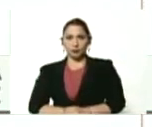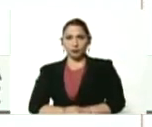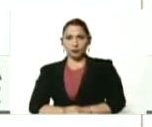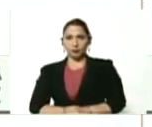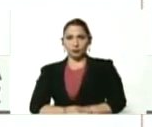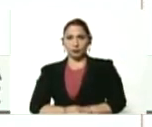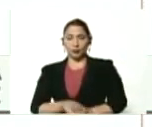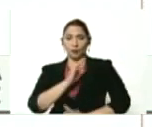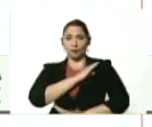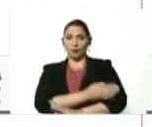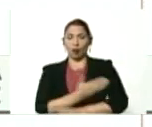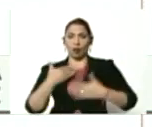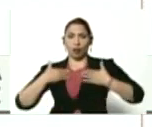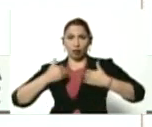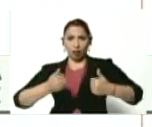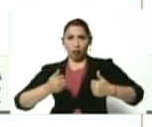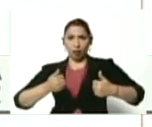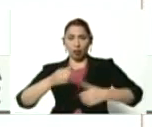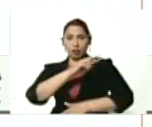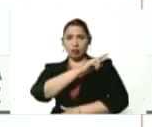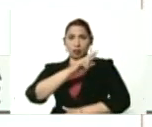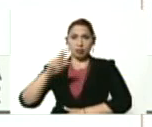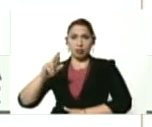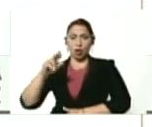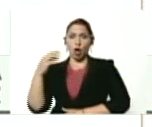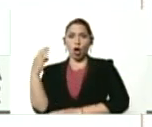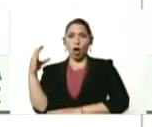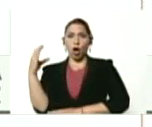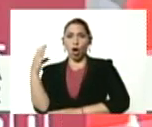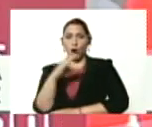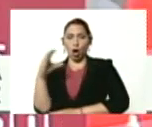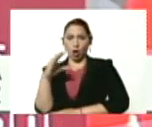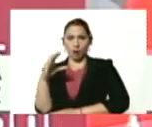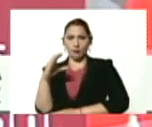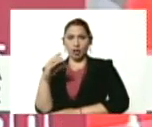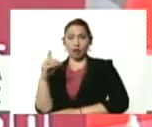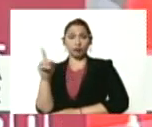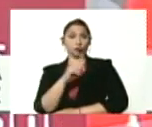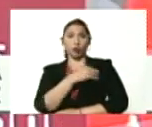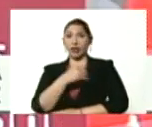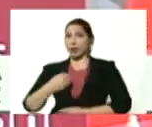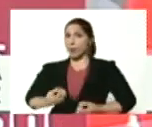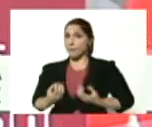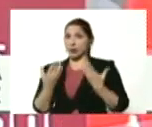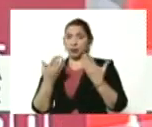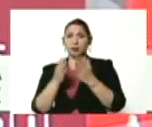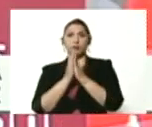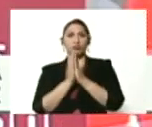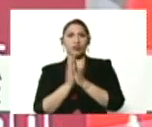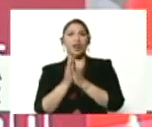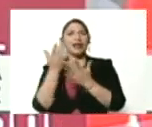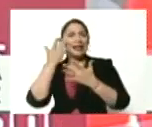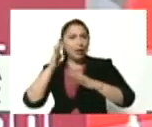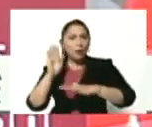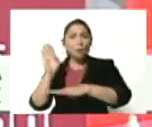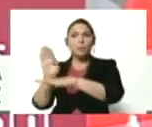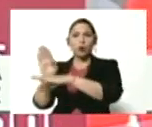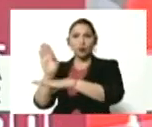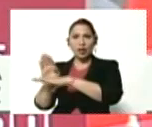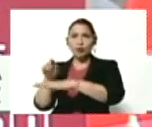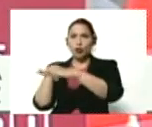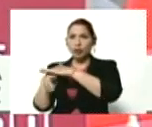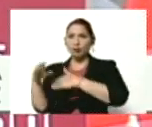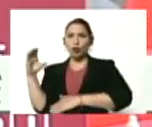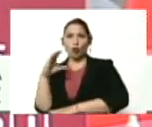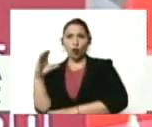de las fuerzas de seguridad de la República de Colombia. No creemos que esté preso, creemos que está siendo protegido, porque se está develando